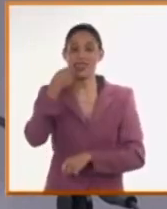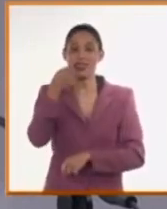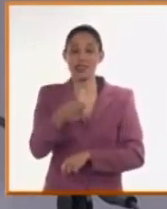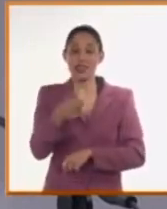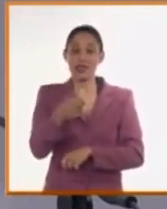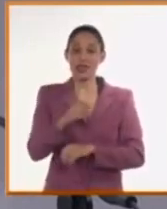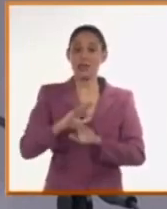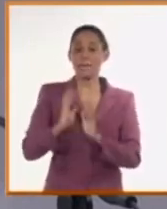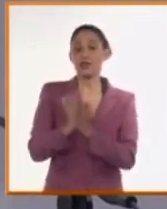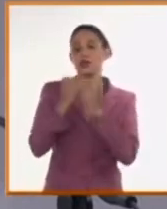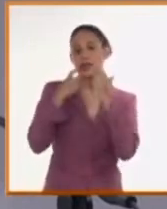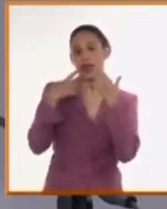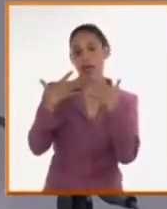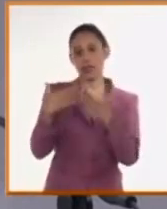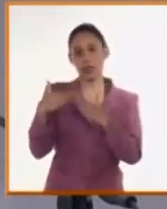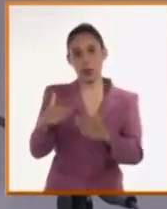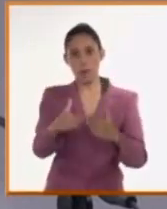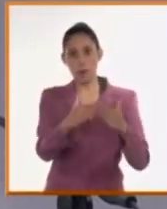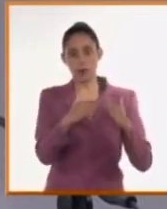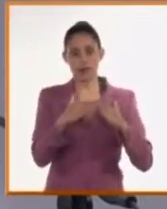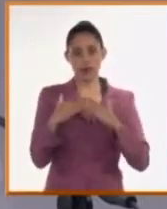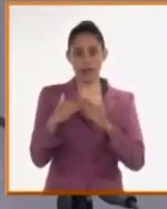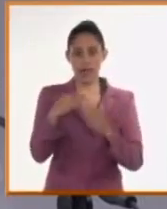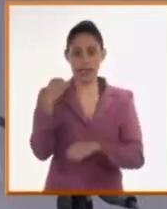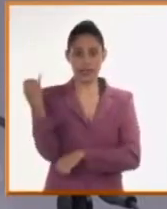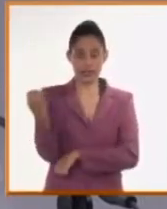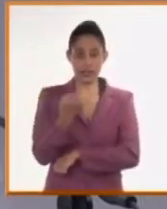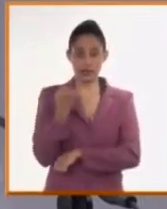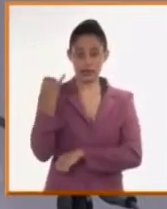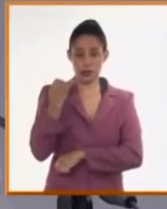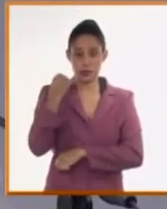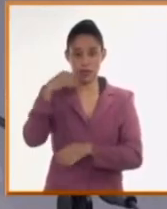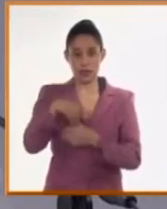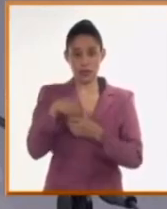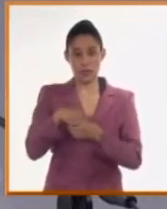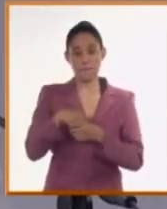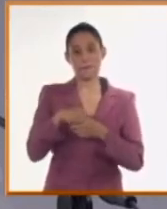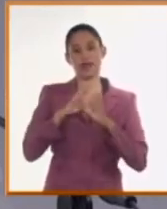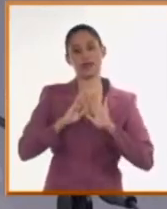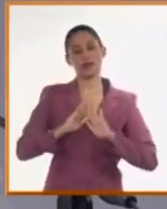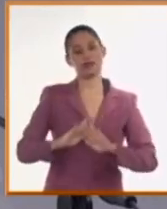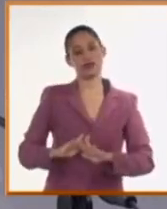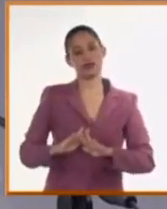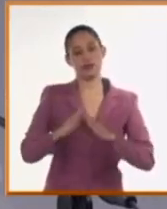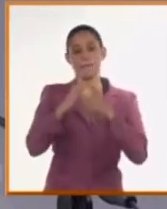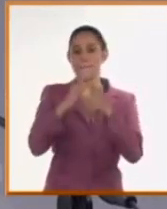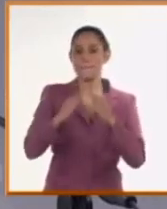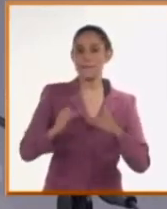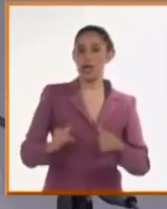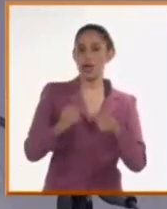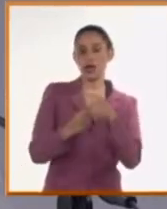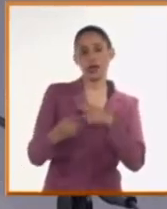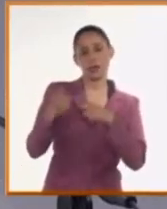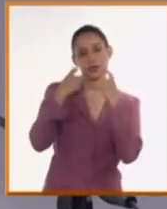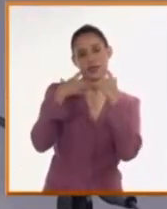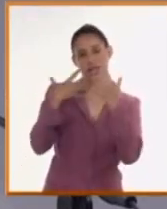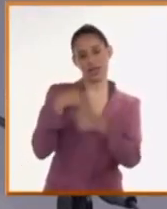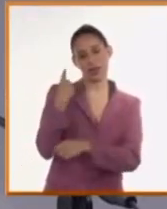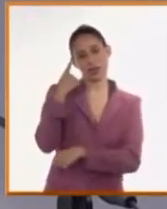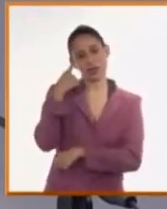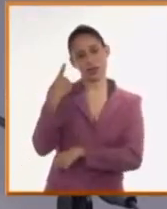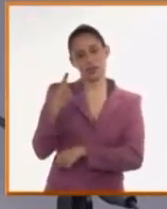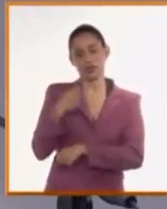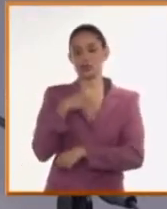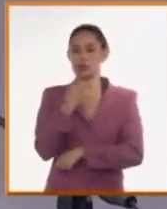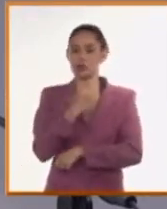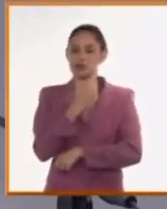tiene la comunidad internacional para detener este genocidio brutal que conmueve a